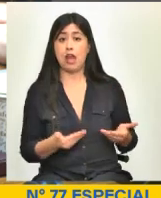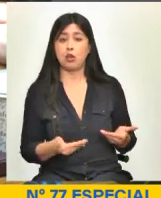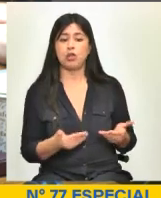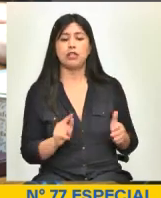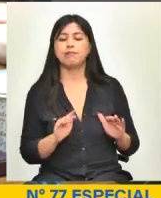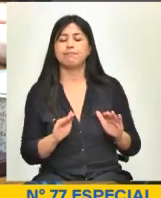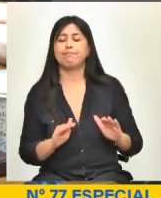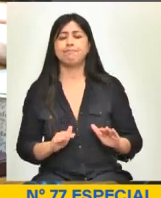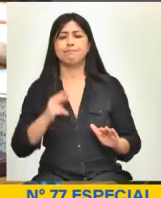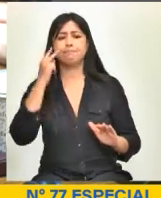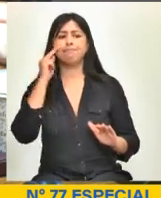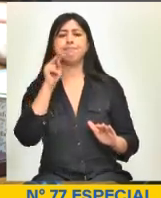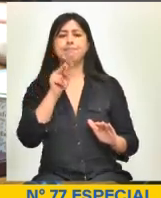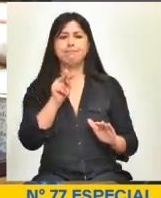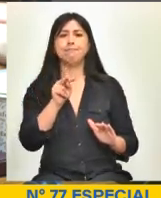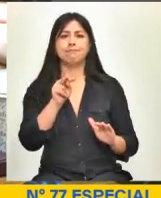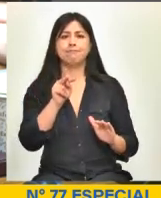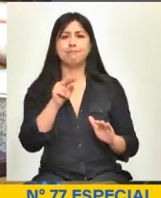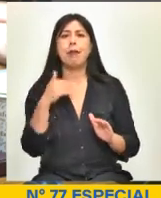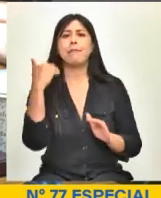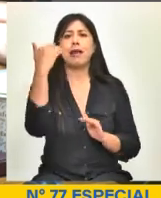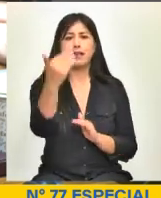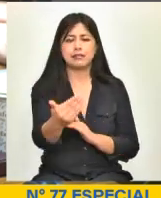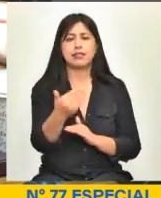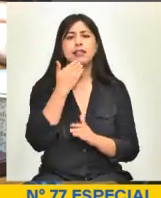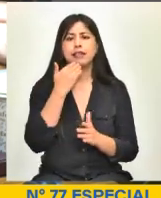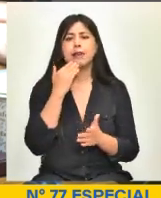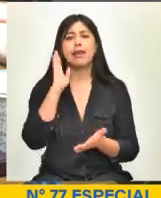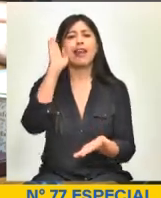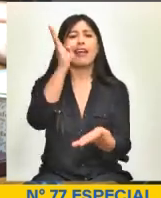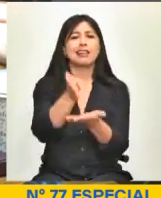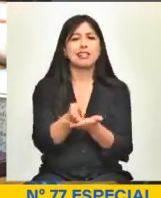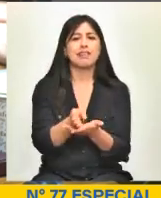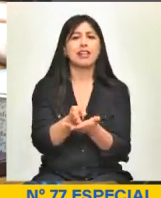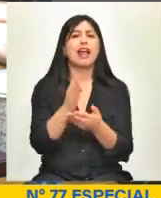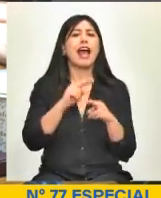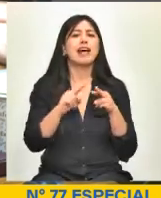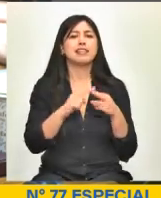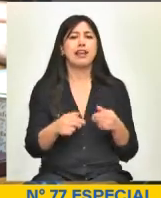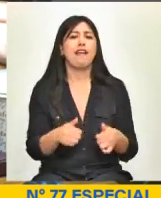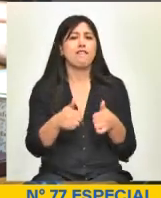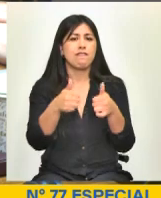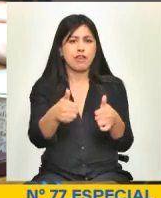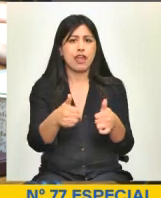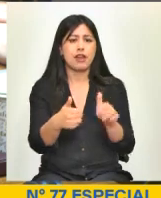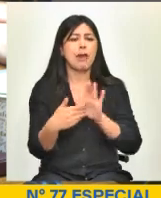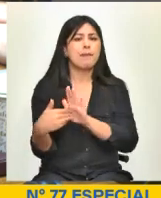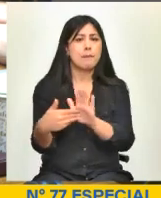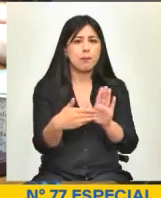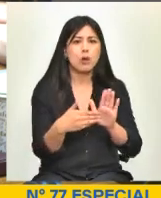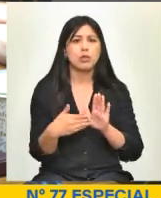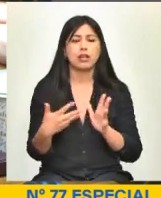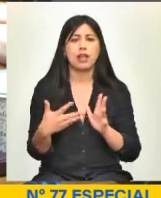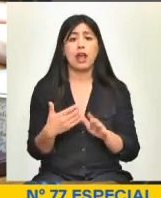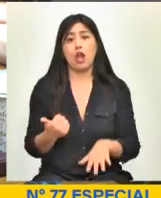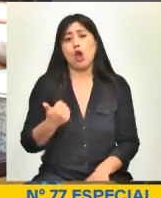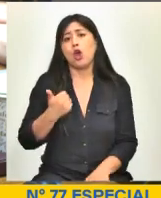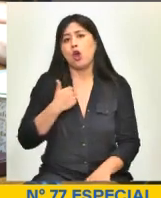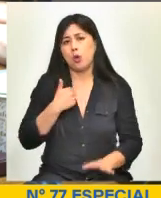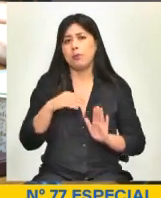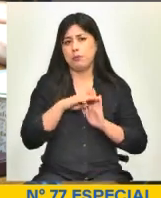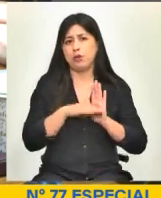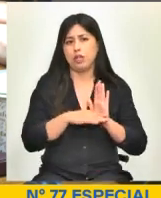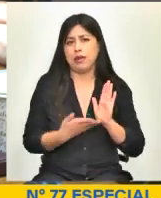y obviamente exigir accountability, exigir que los programas se cumplan partiendo por el que los tiene que